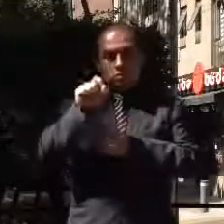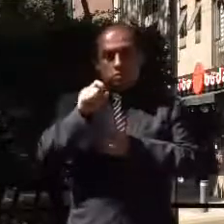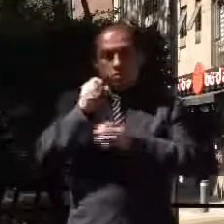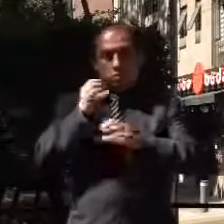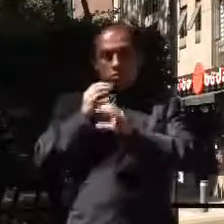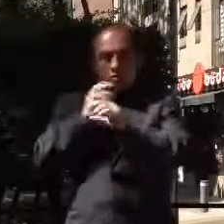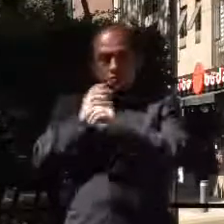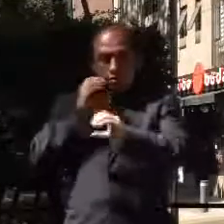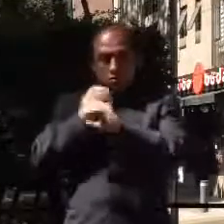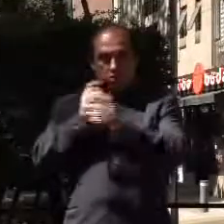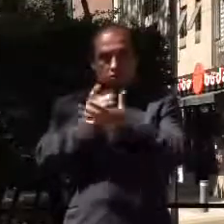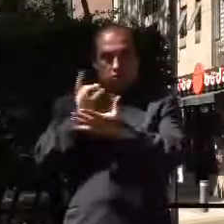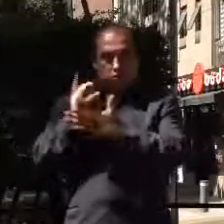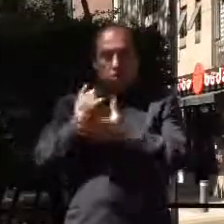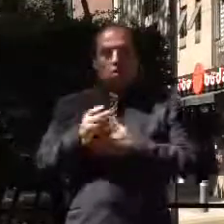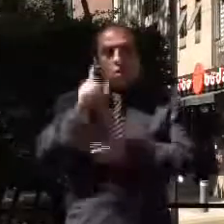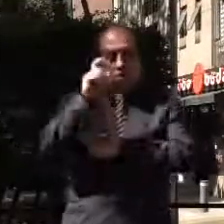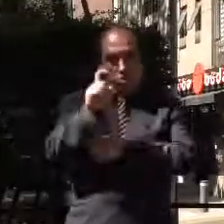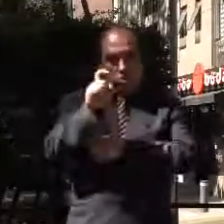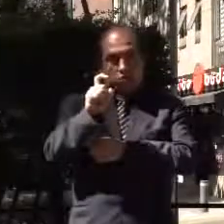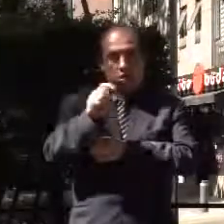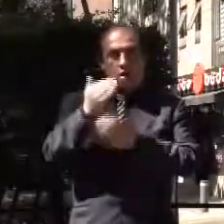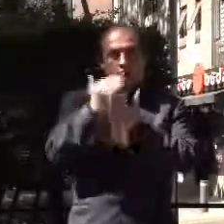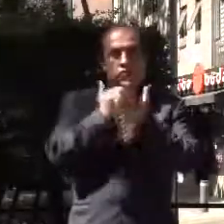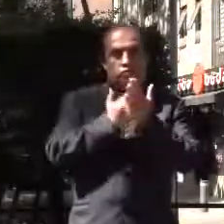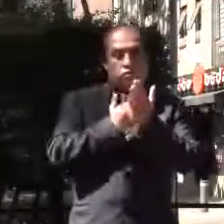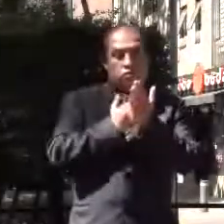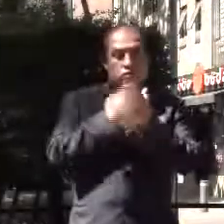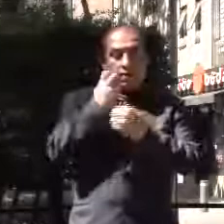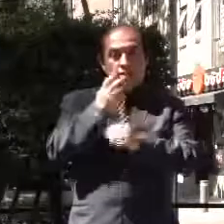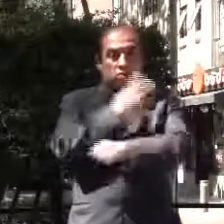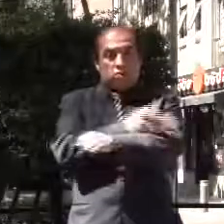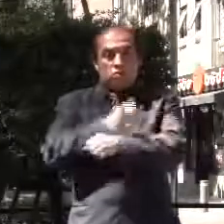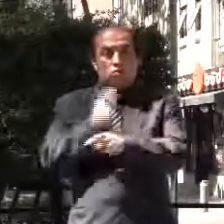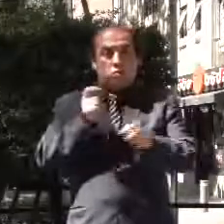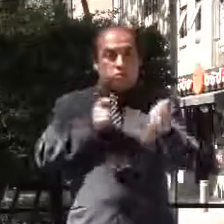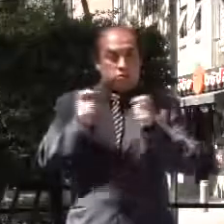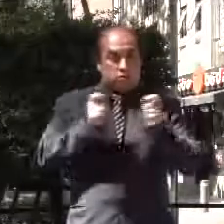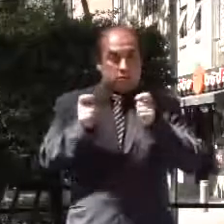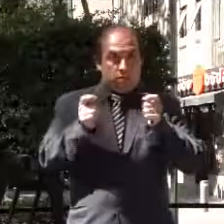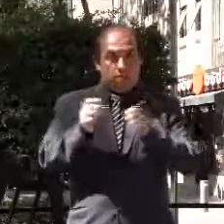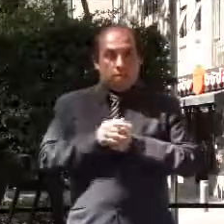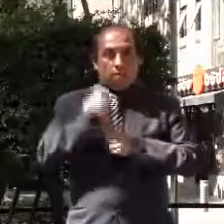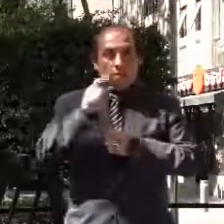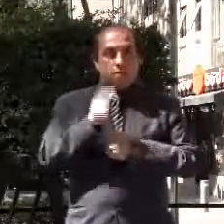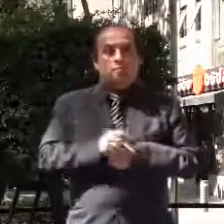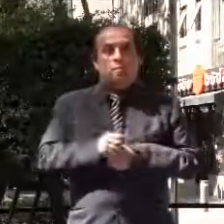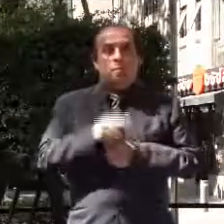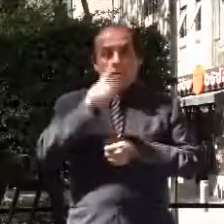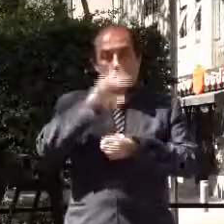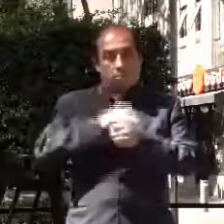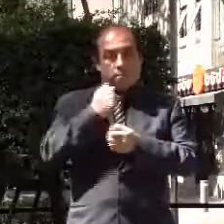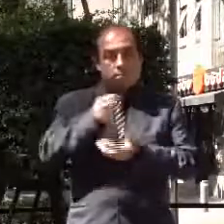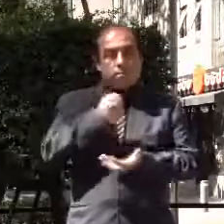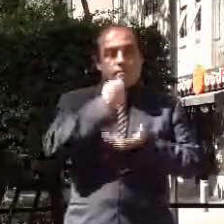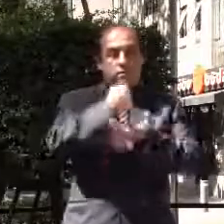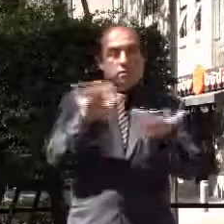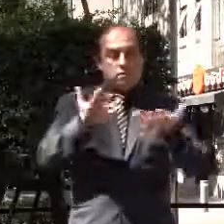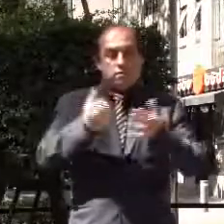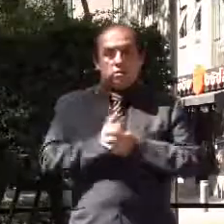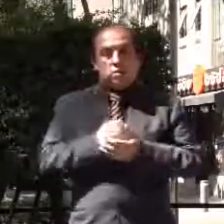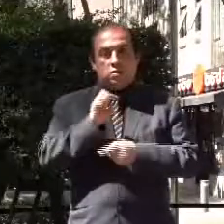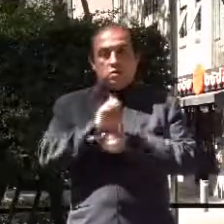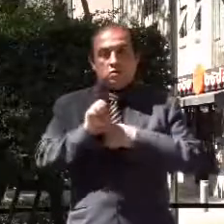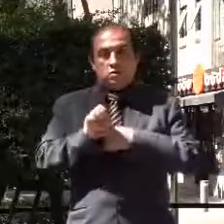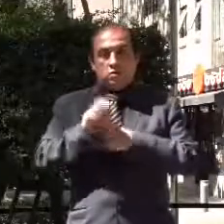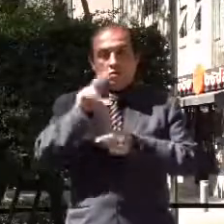ha disminuido precisamente por esta coordinación, por este control y por esta inversión que se ha hecho. Entonces, no es de